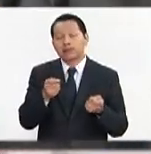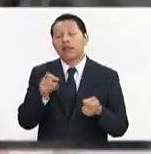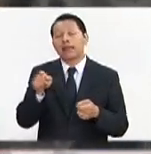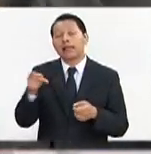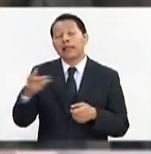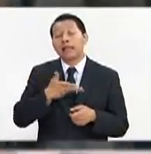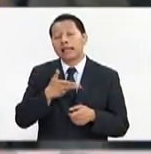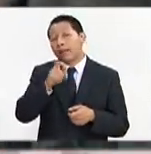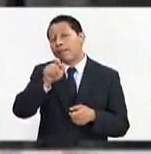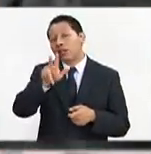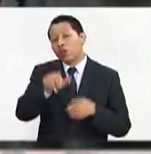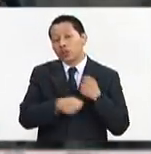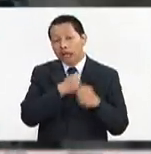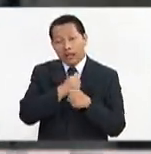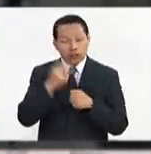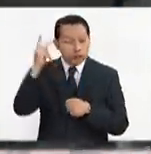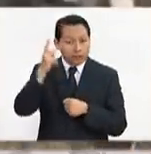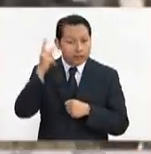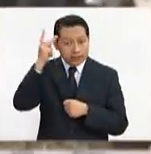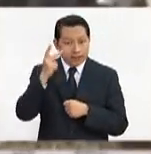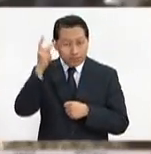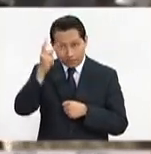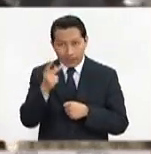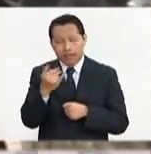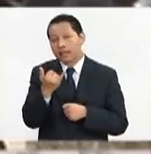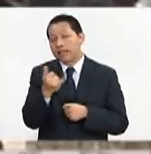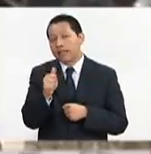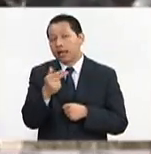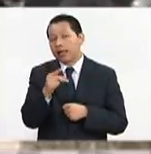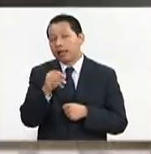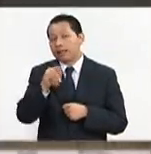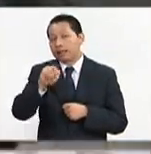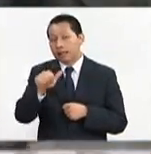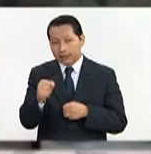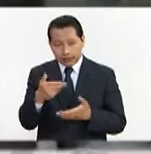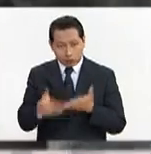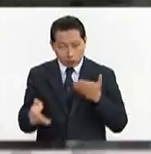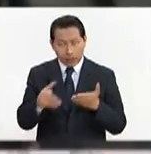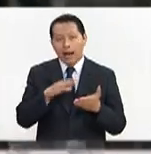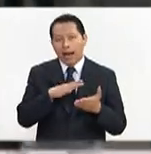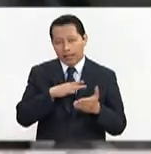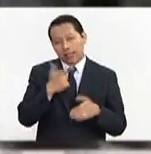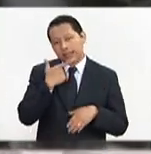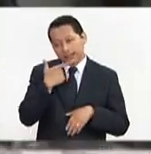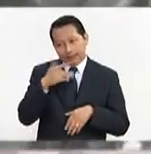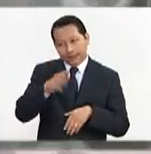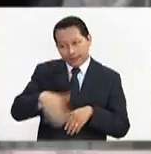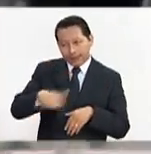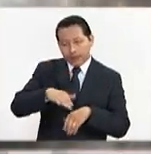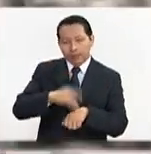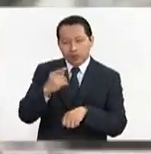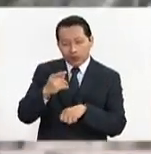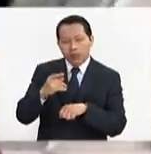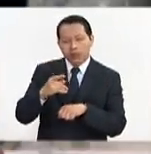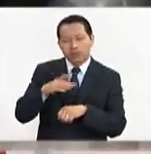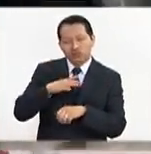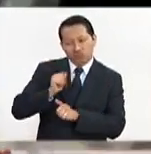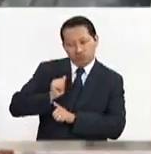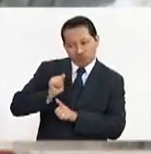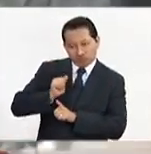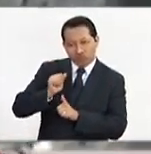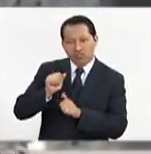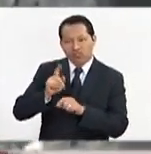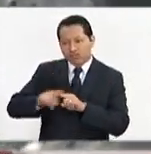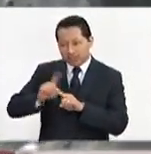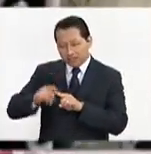es considerado el príncipe heredero de la yihad. Y ahora es buscado por las fuerzas británicas luego de que oficiales de inteligencia en Reino Unido y